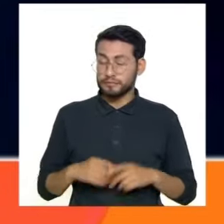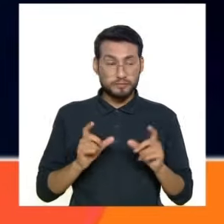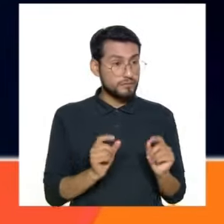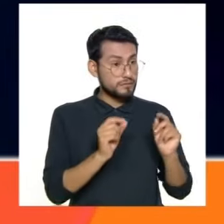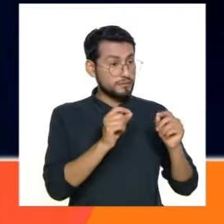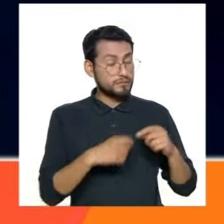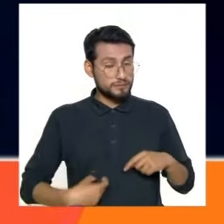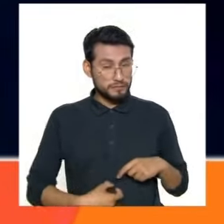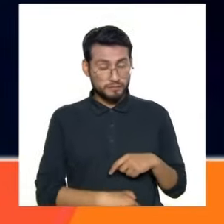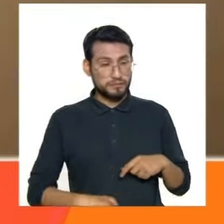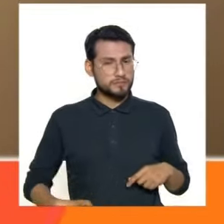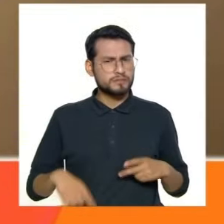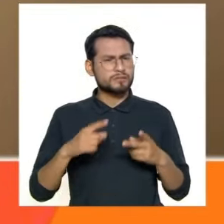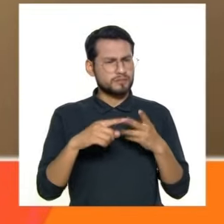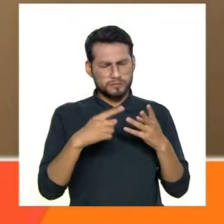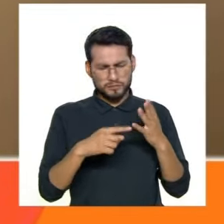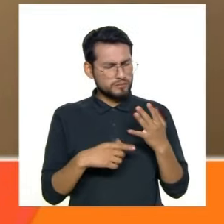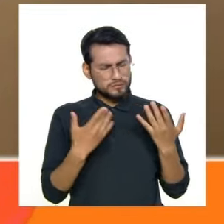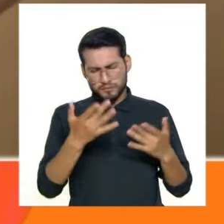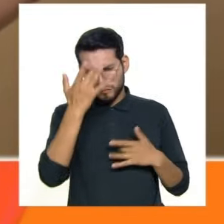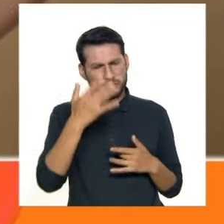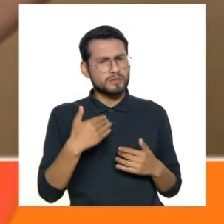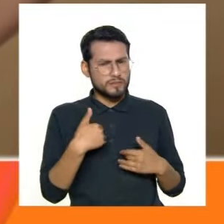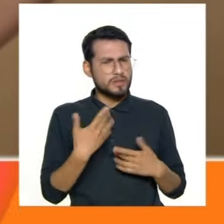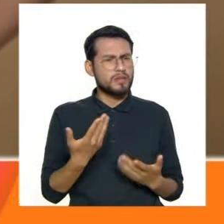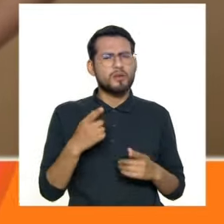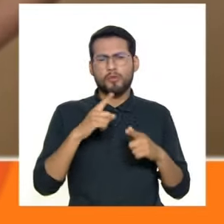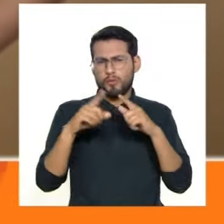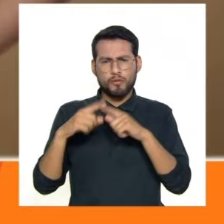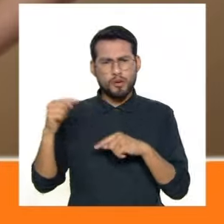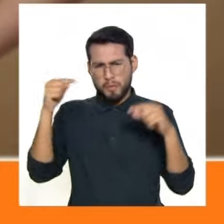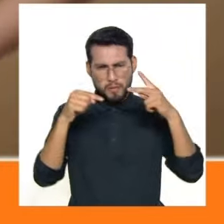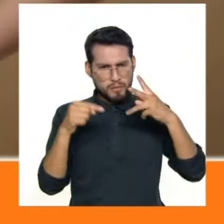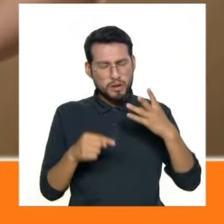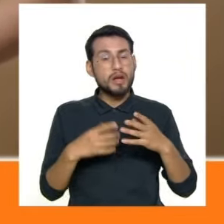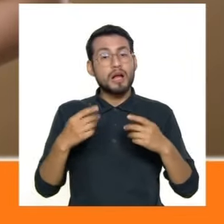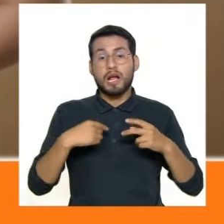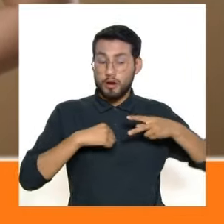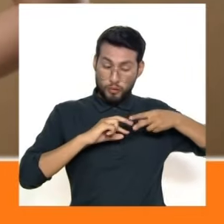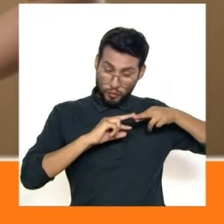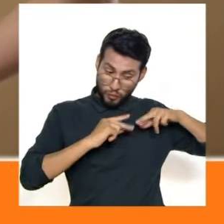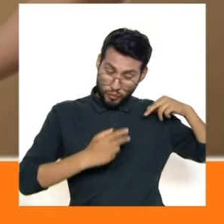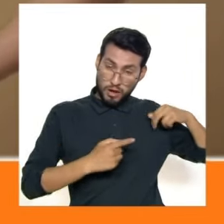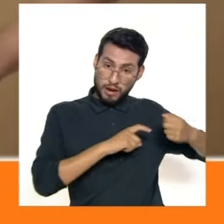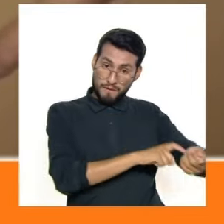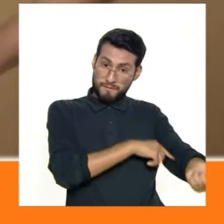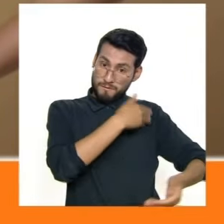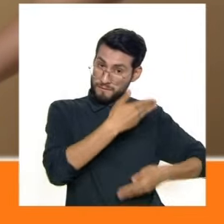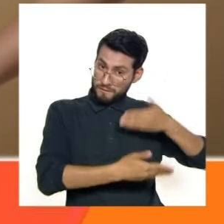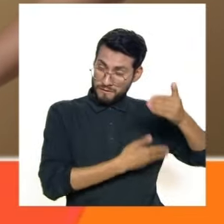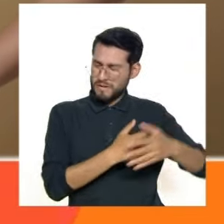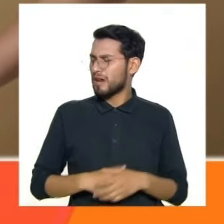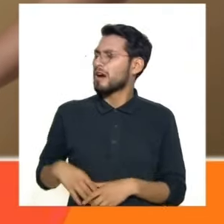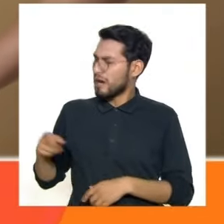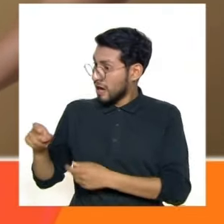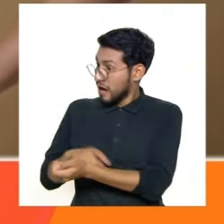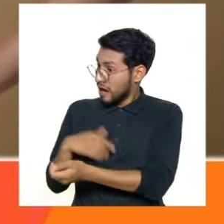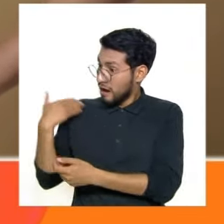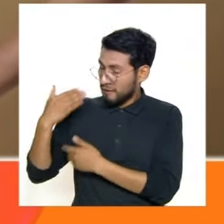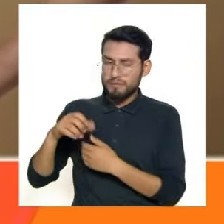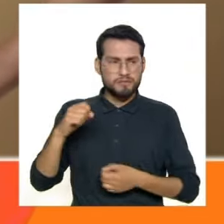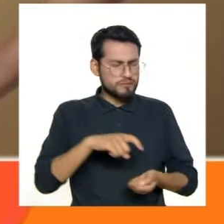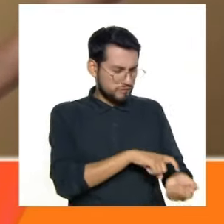tiene pues varios factores como todas las enfermedades es multifactorial el factor genético es muy importante ten herencia no vienes ya con una del lesión